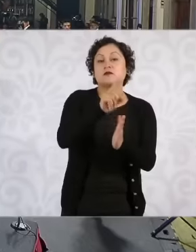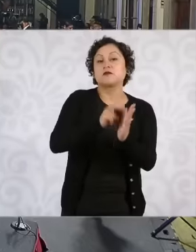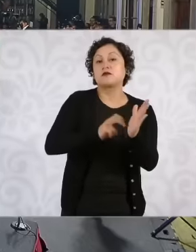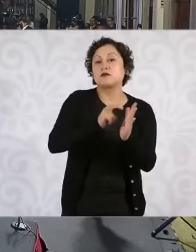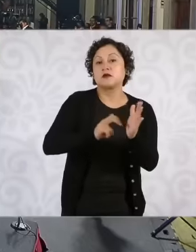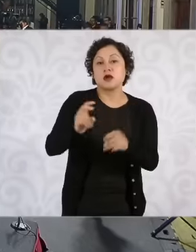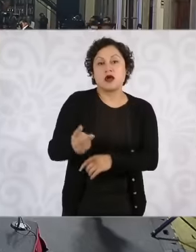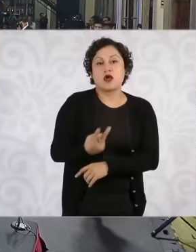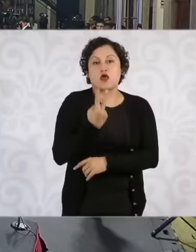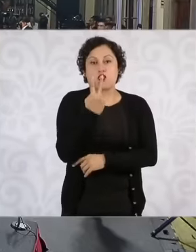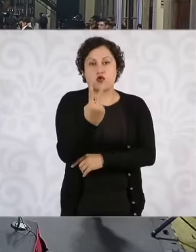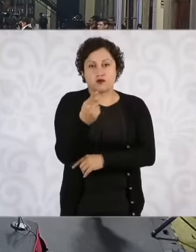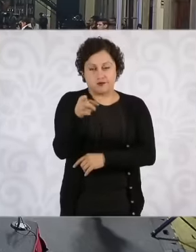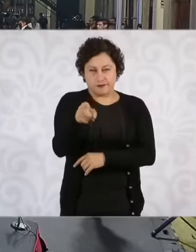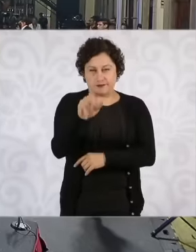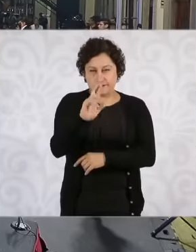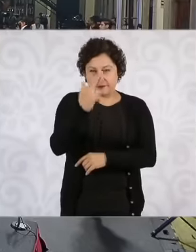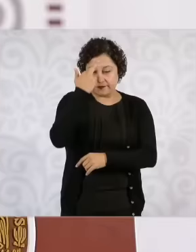recuerdan,